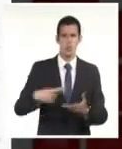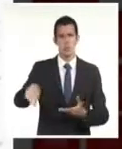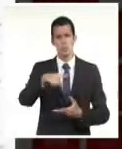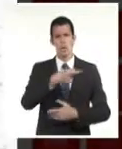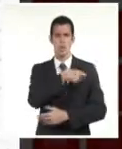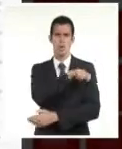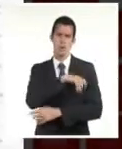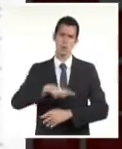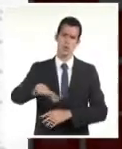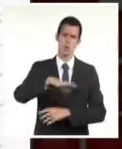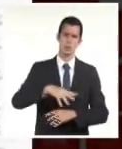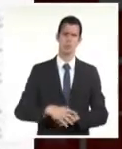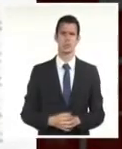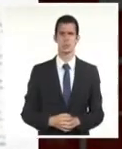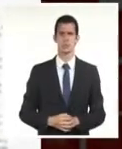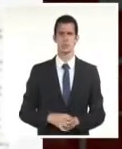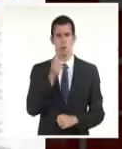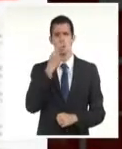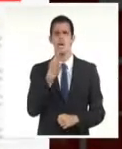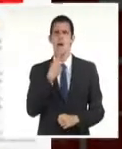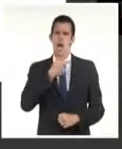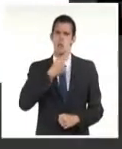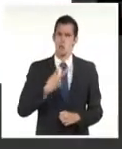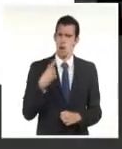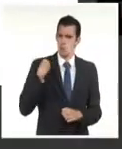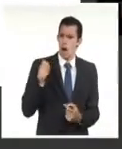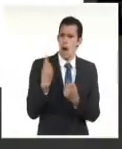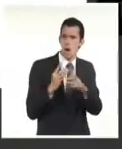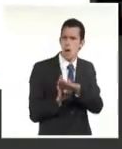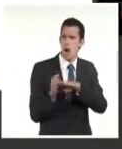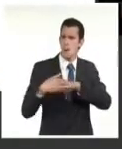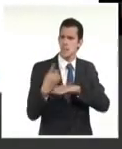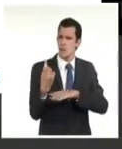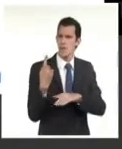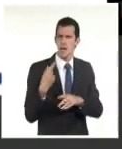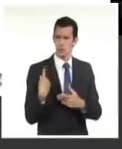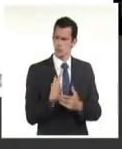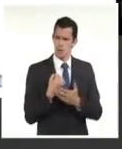además que su país está listo para prestar asistencia en cualquier forma posible.